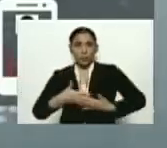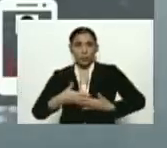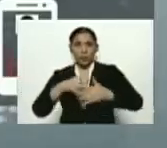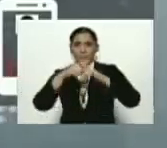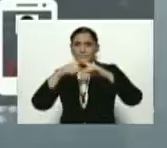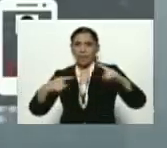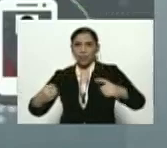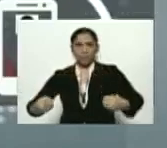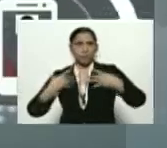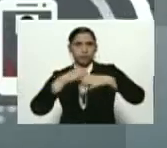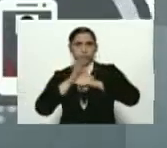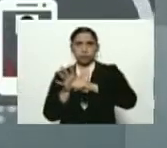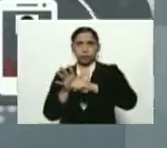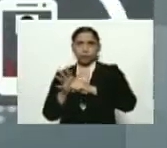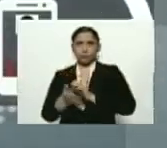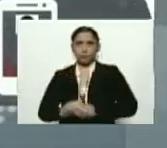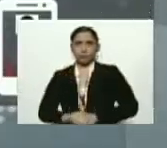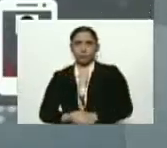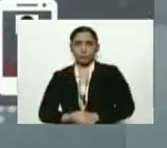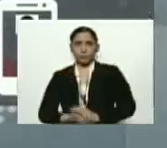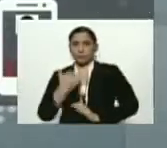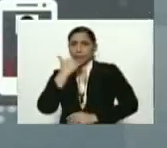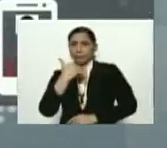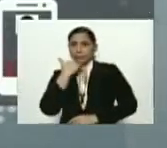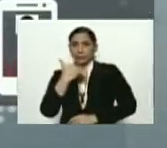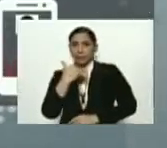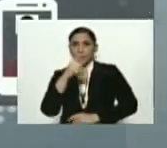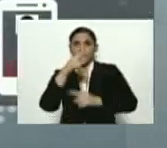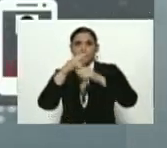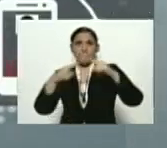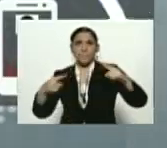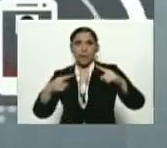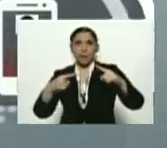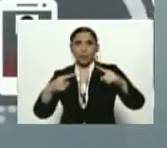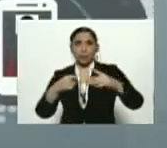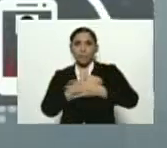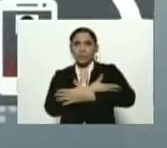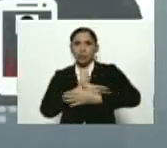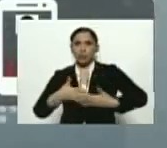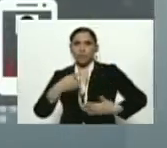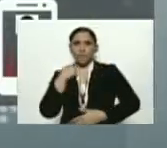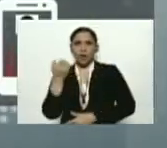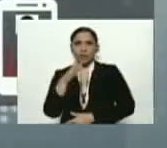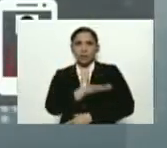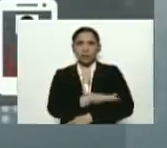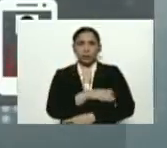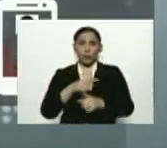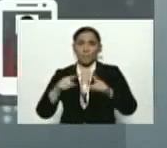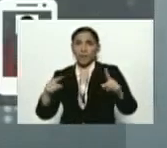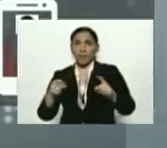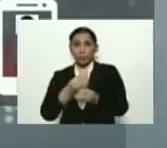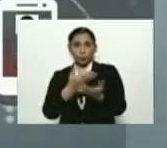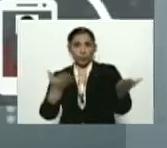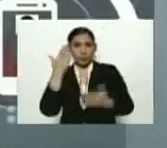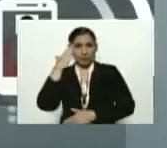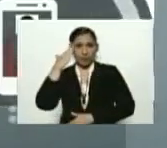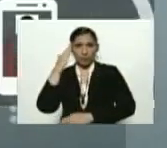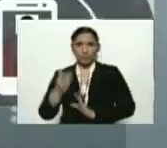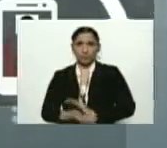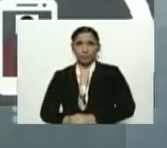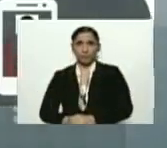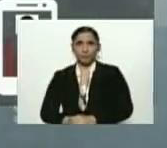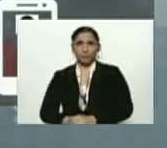de COVID-19 y se aproxima el 500,000 de fallecidos. Pero, como ustedes bien saben,